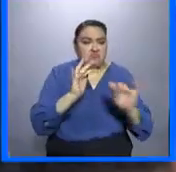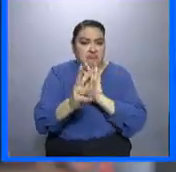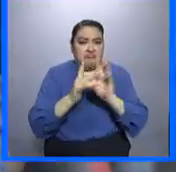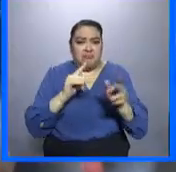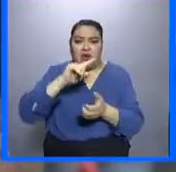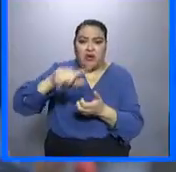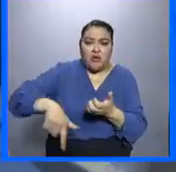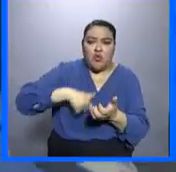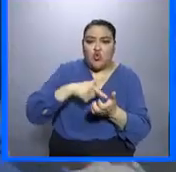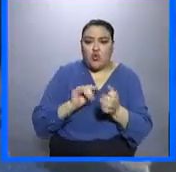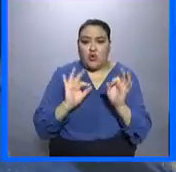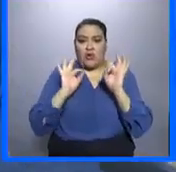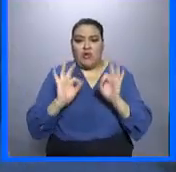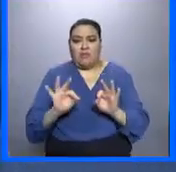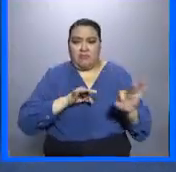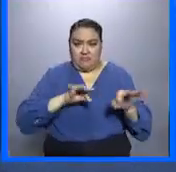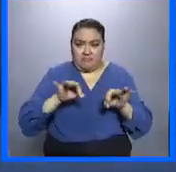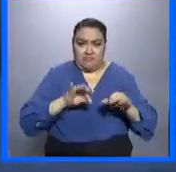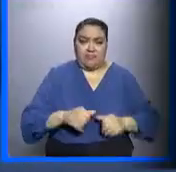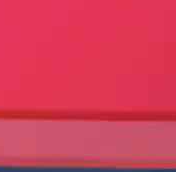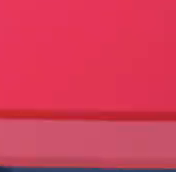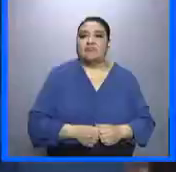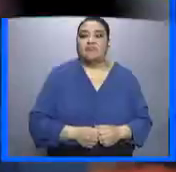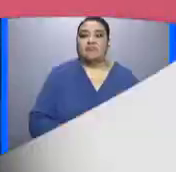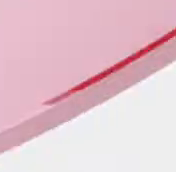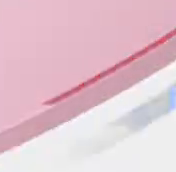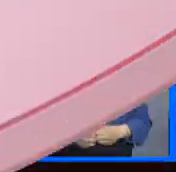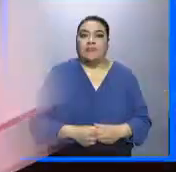con lugares dignos de trabajo.